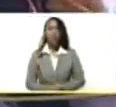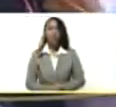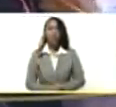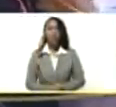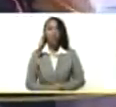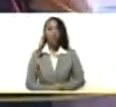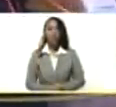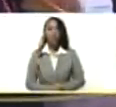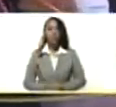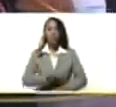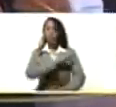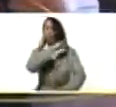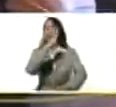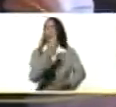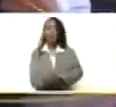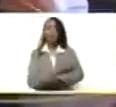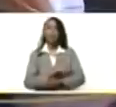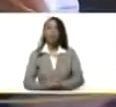y qué fuerza